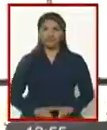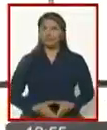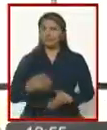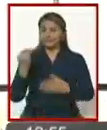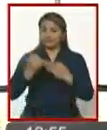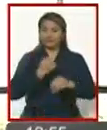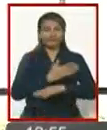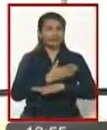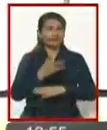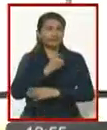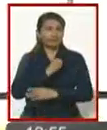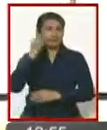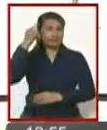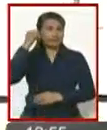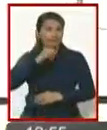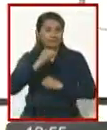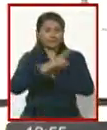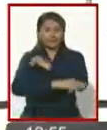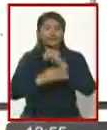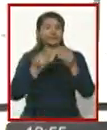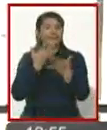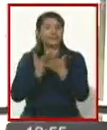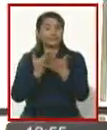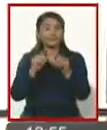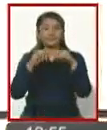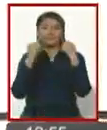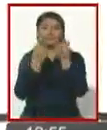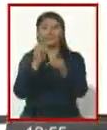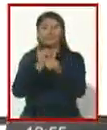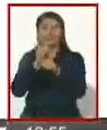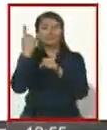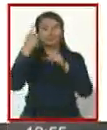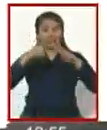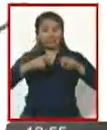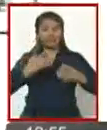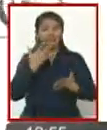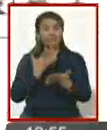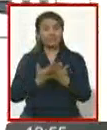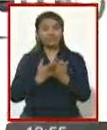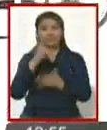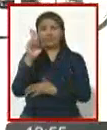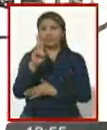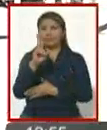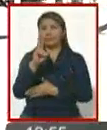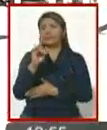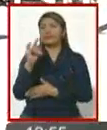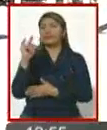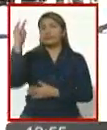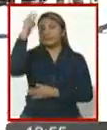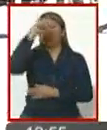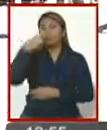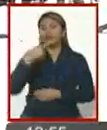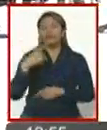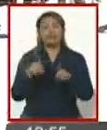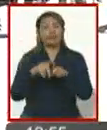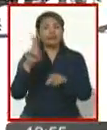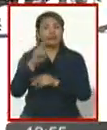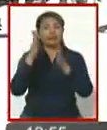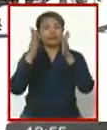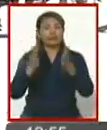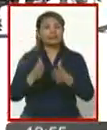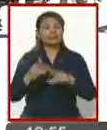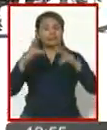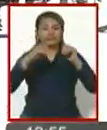En las últimas horas, el gobierno nacional propuso conformar mesas de trabajo para analizar la propuesta de la Universidad Pública del Alto. Entre tanto, los